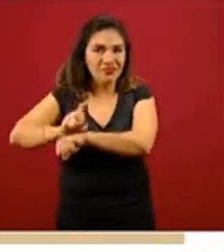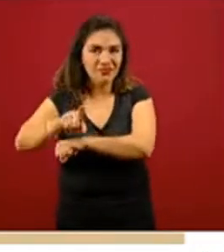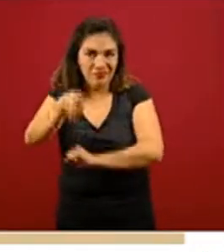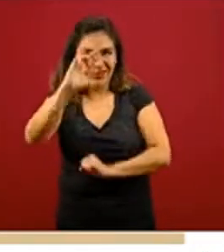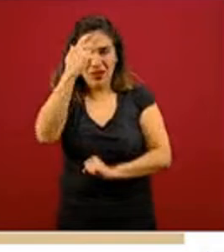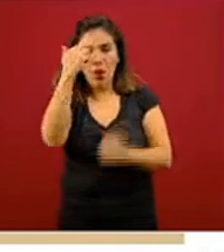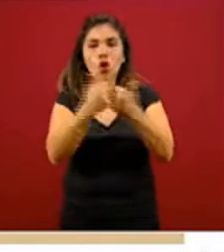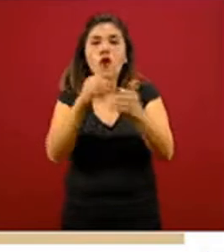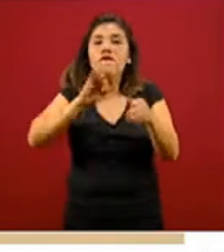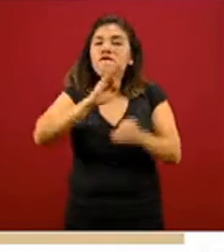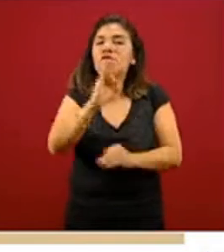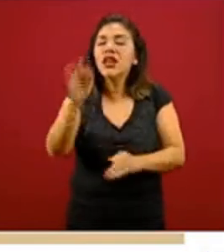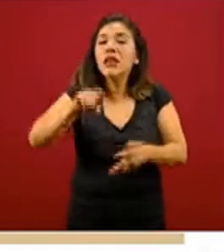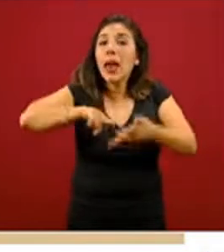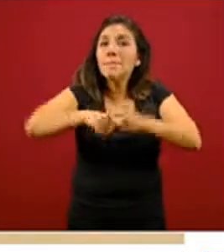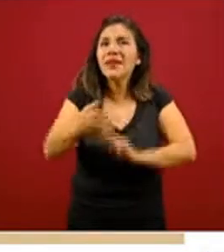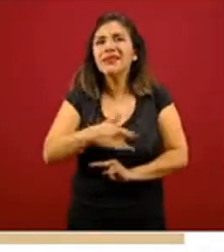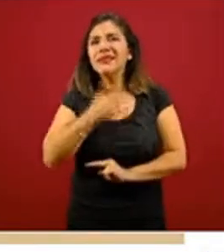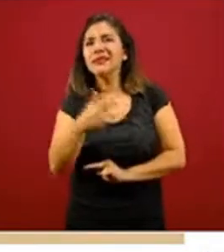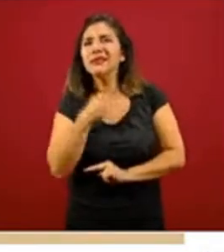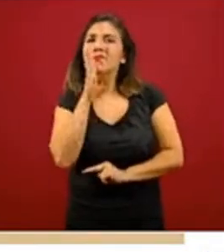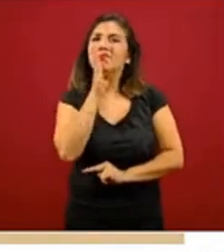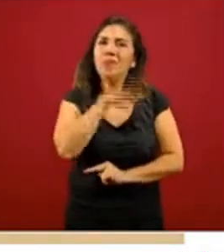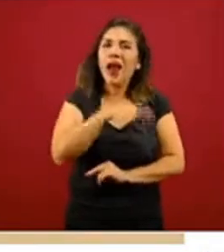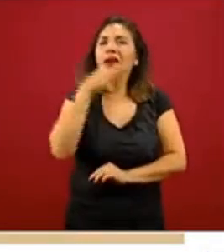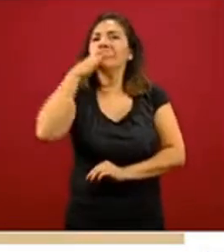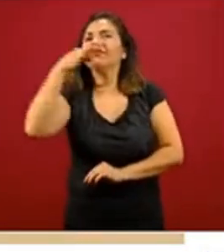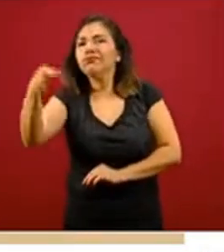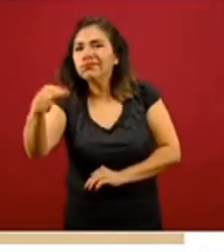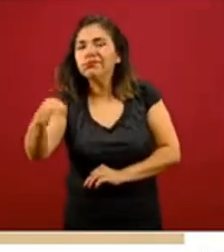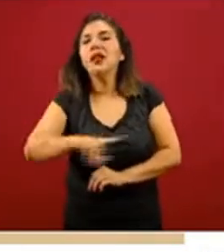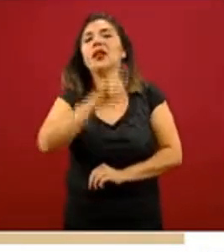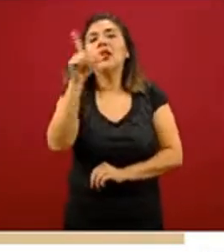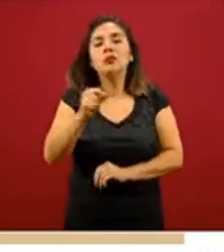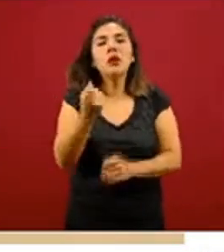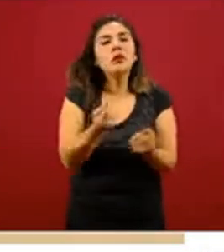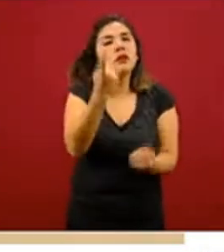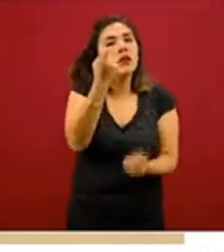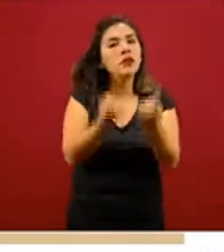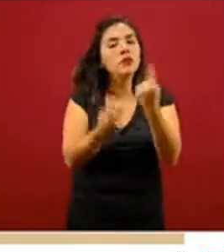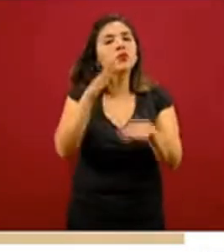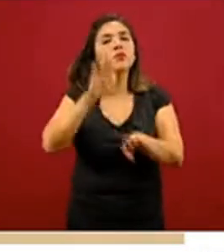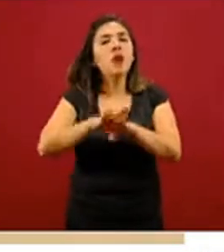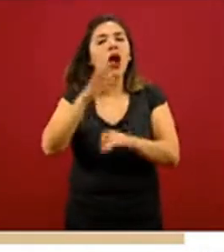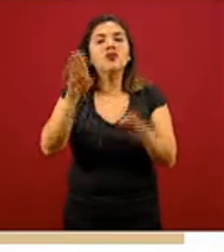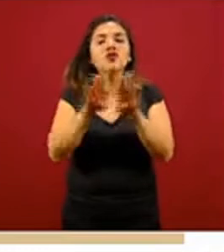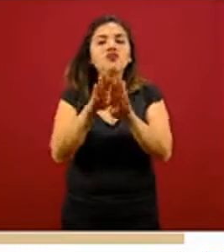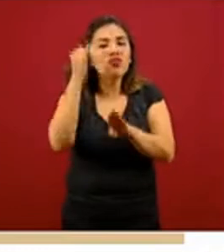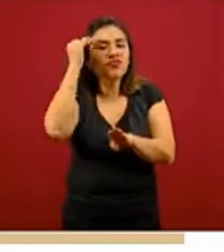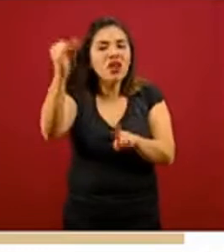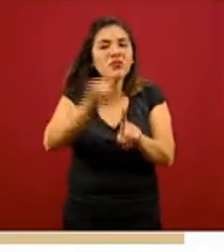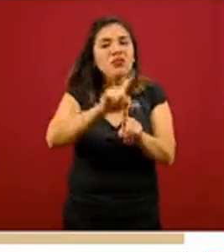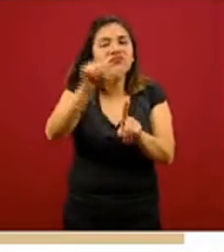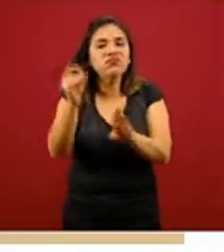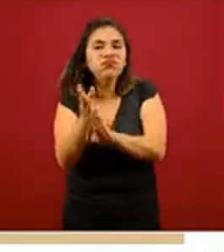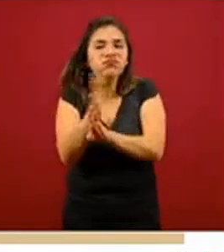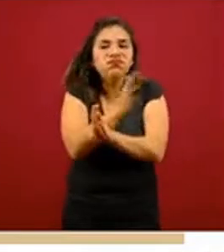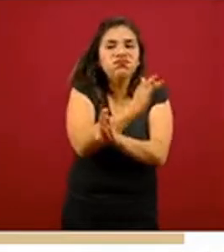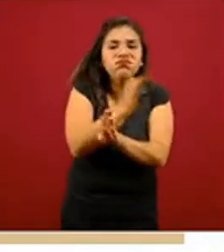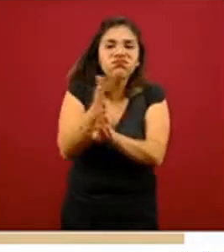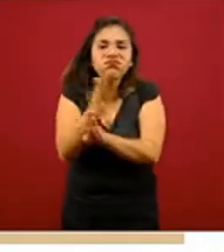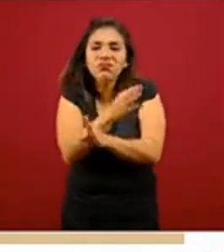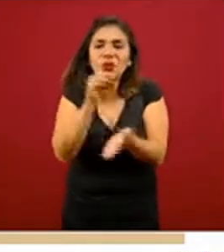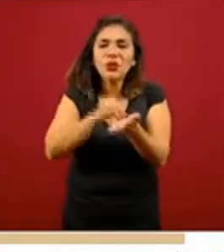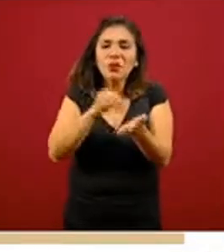por fecha de inicio de síntomas, y luego todavía tenemos algunos que se distribuyen posterior a este periodo